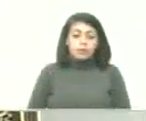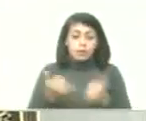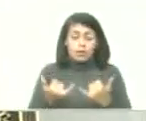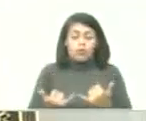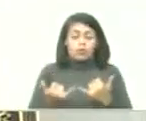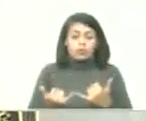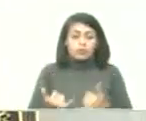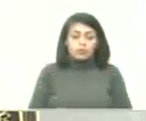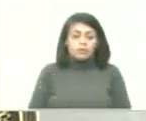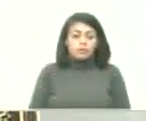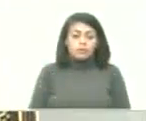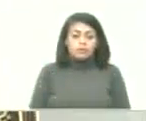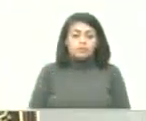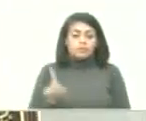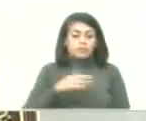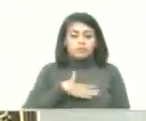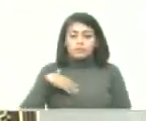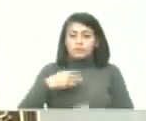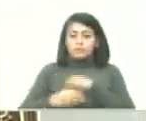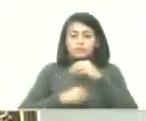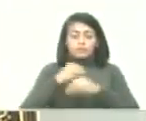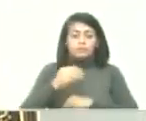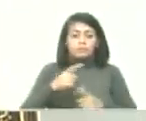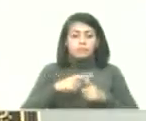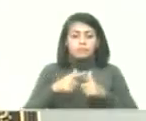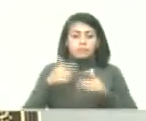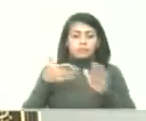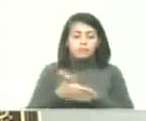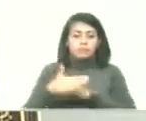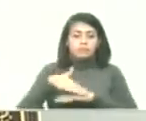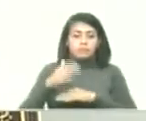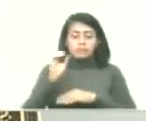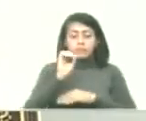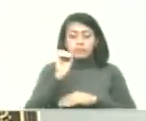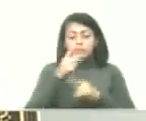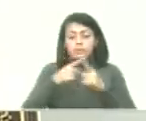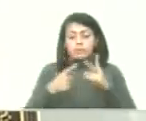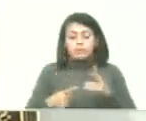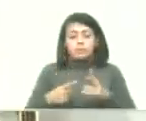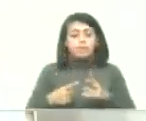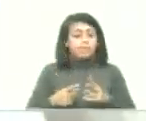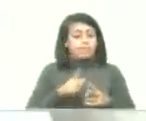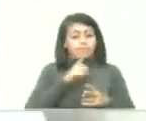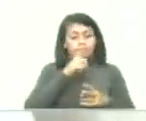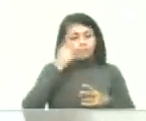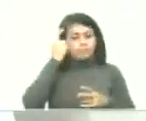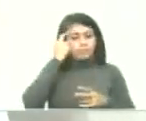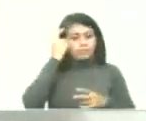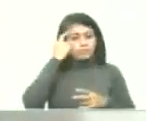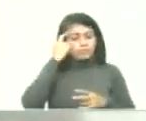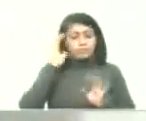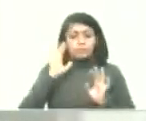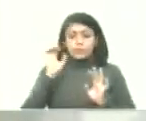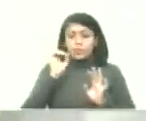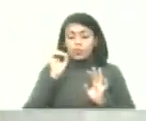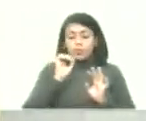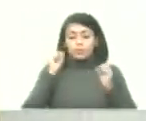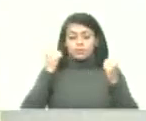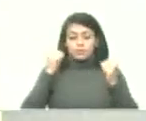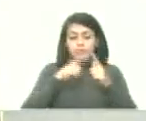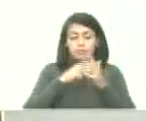alturas, negarse a los hechos, o es una condición psicótica, o es un ejercicio